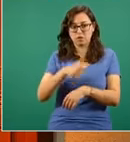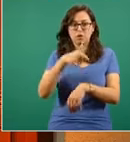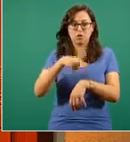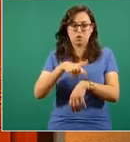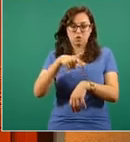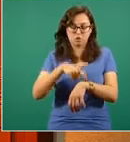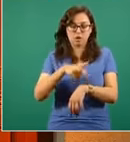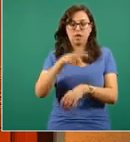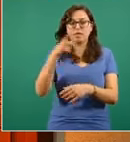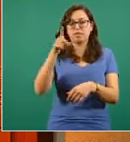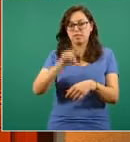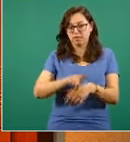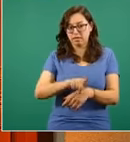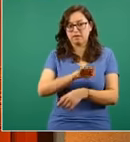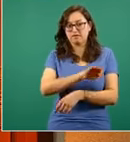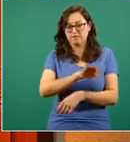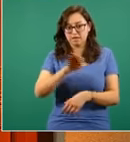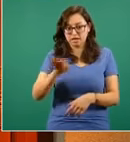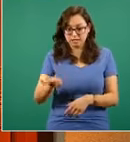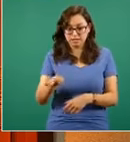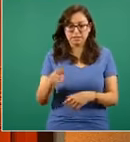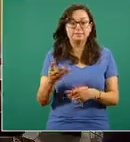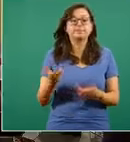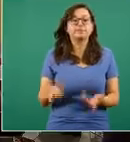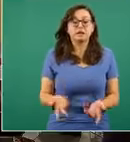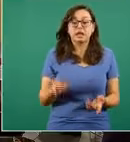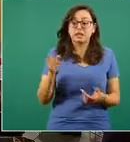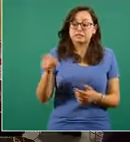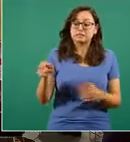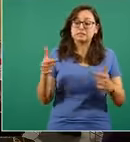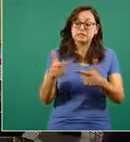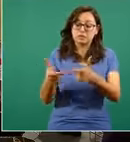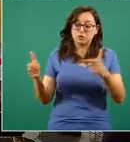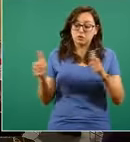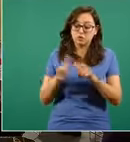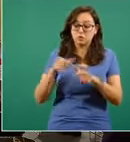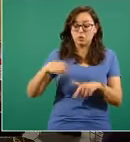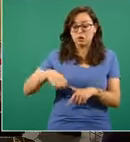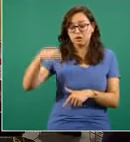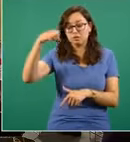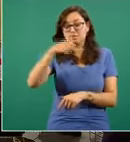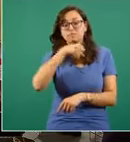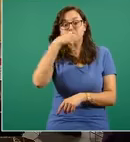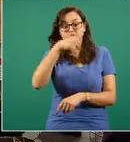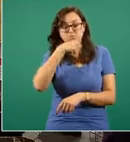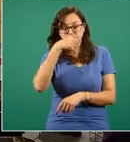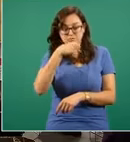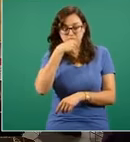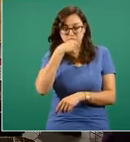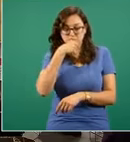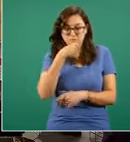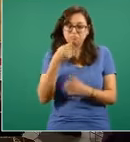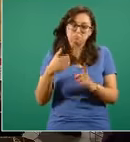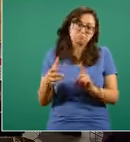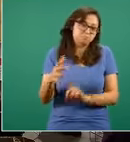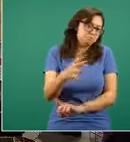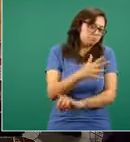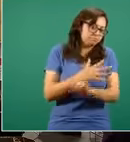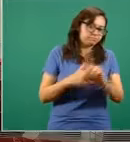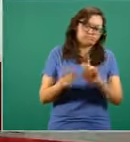incluye a todas aquellas personas que estando en este grupo de edad, pues tienen también otras